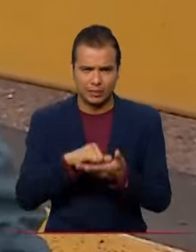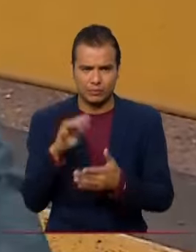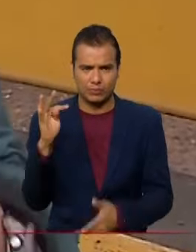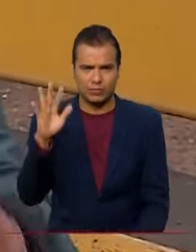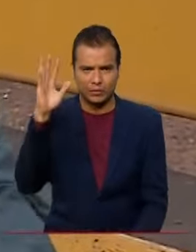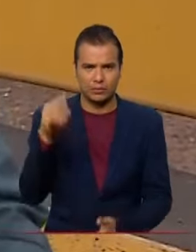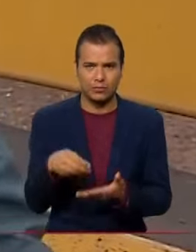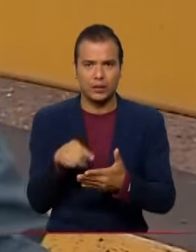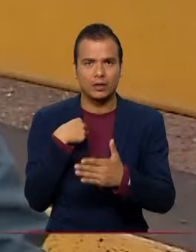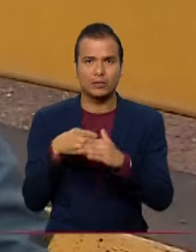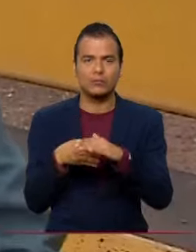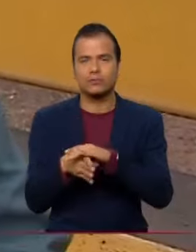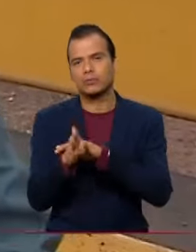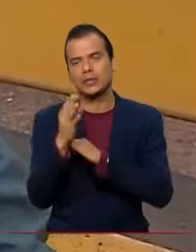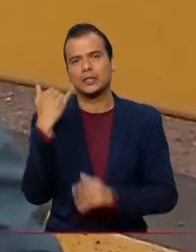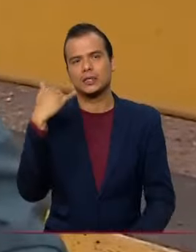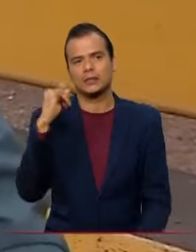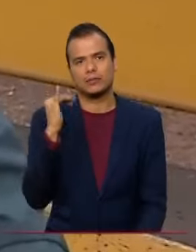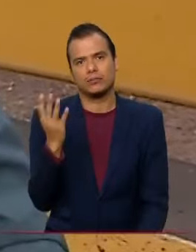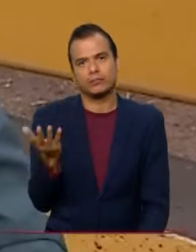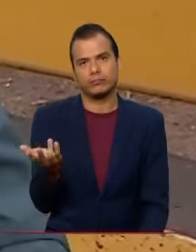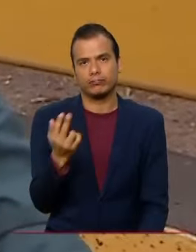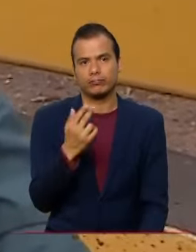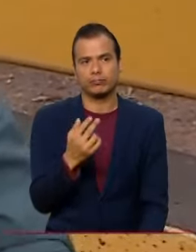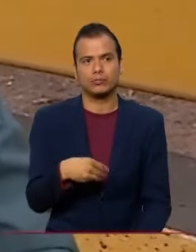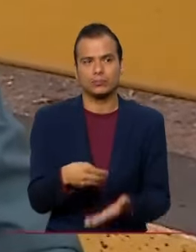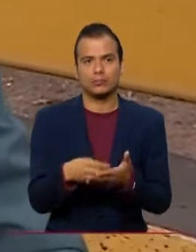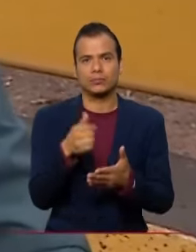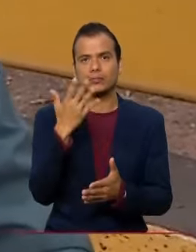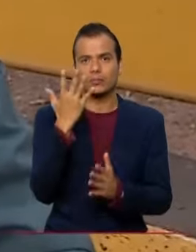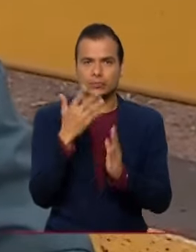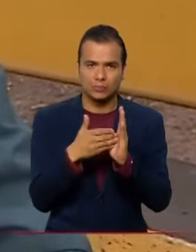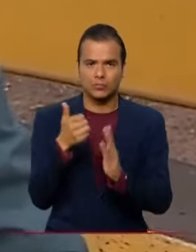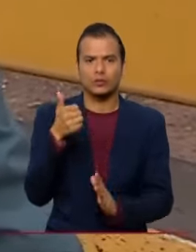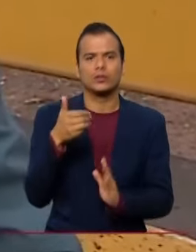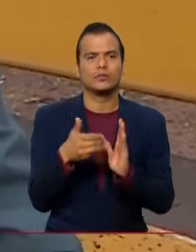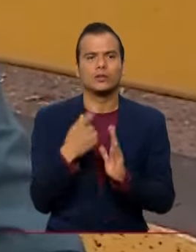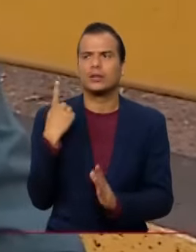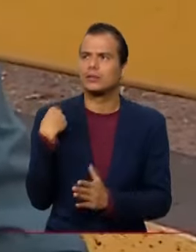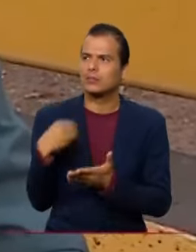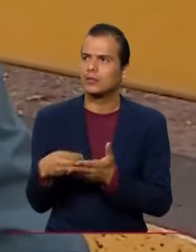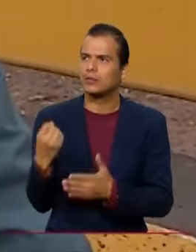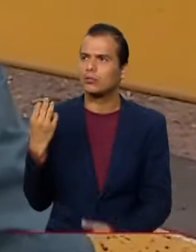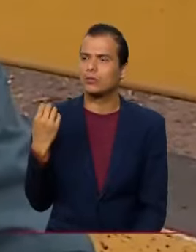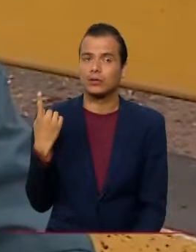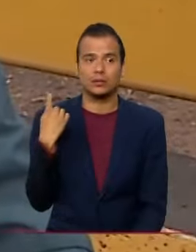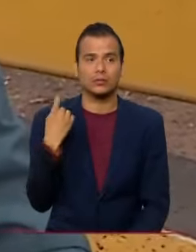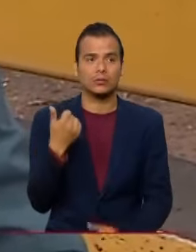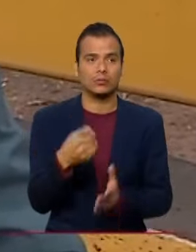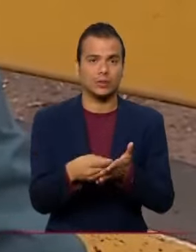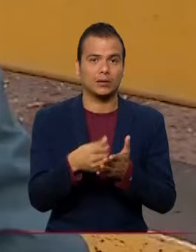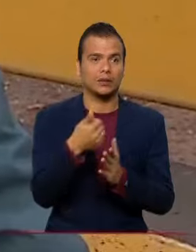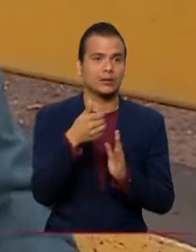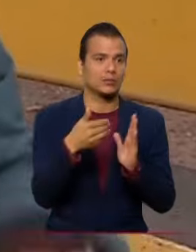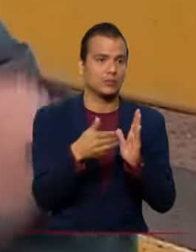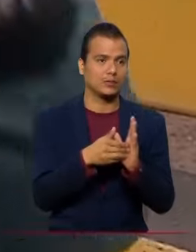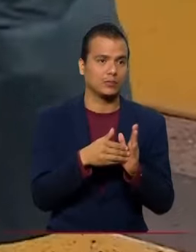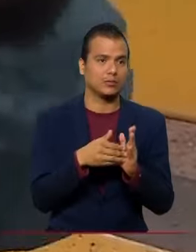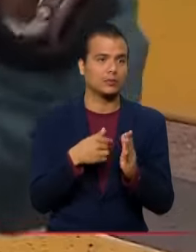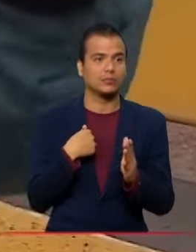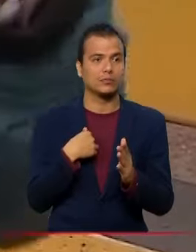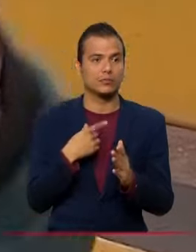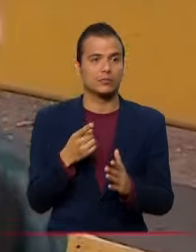pagar para poder pasar porque no están dejando pagar y hay que dar 5 o 10 lucas. ¿Ayer cuánto pagó? Partes. Ahí pagué 10 mil pesos. Para poder pasar,